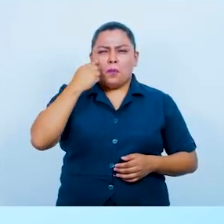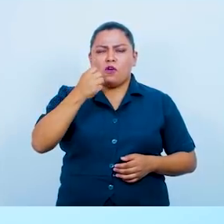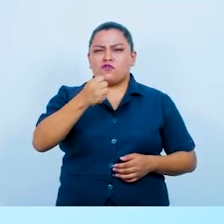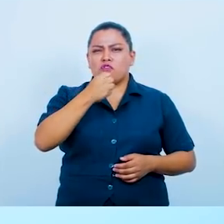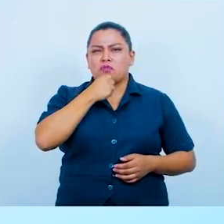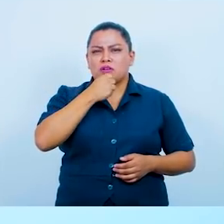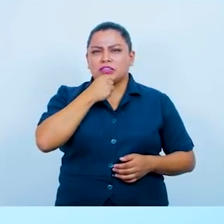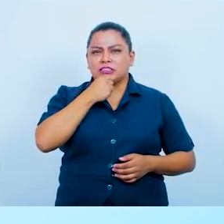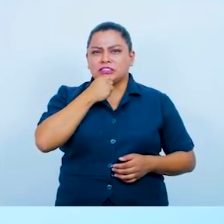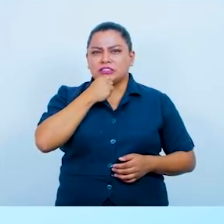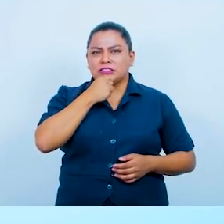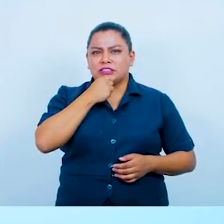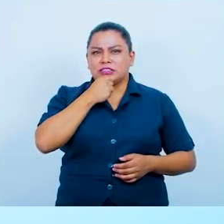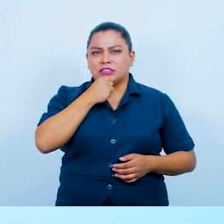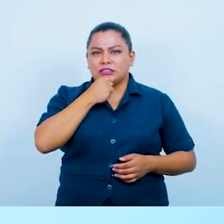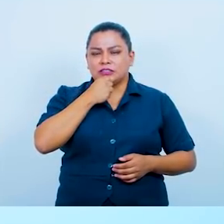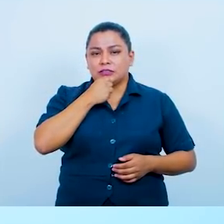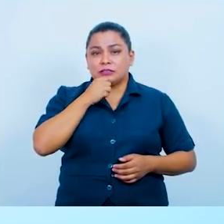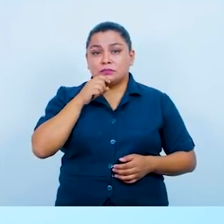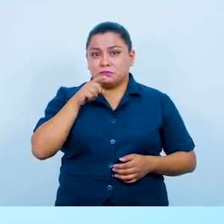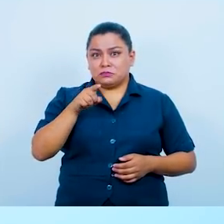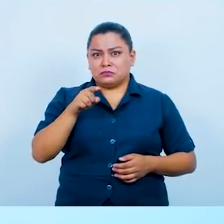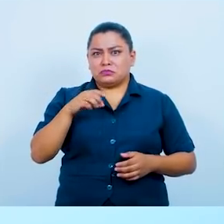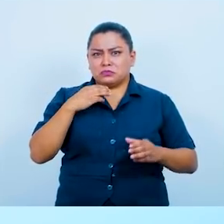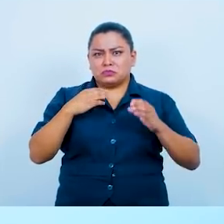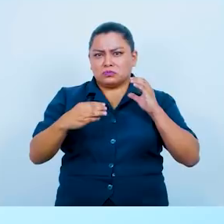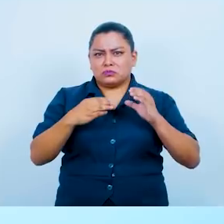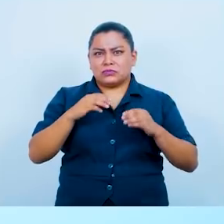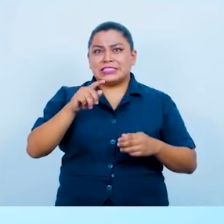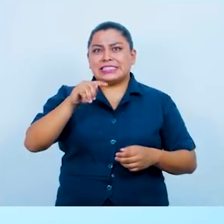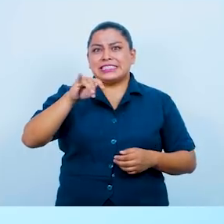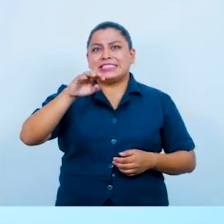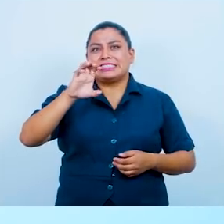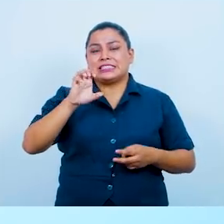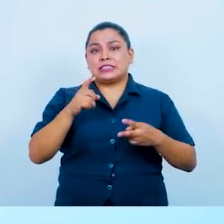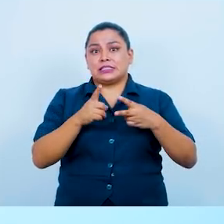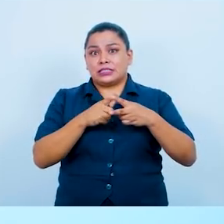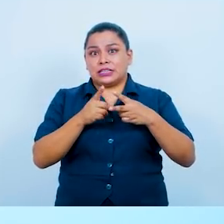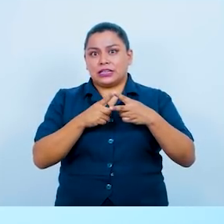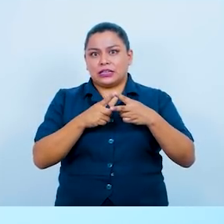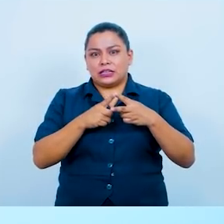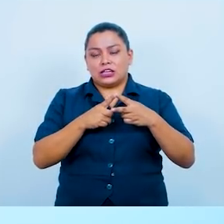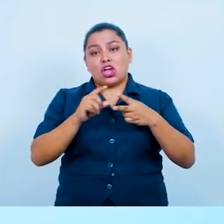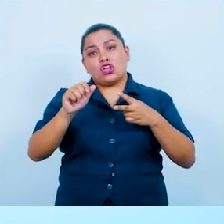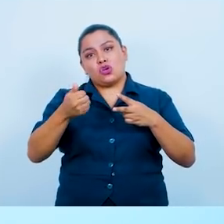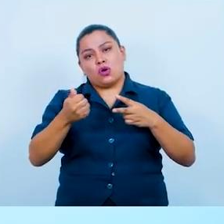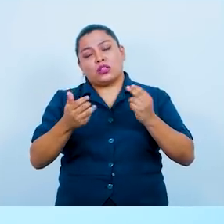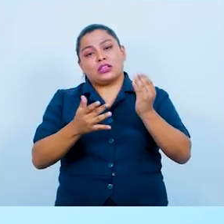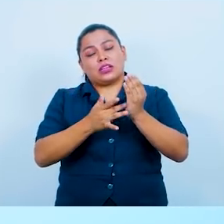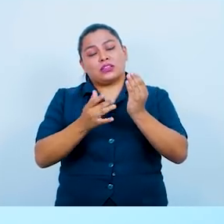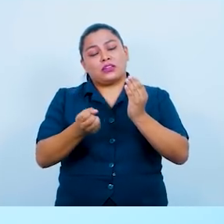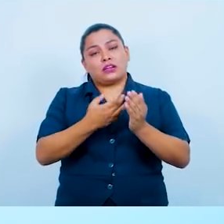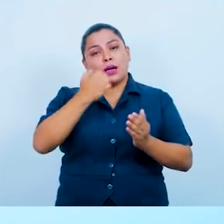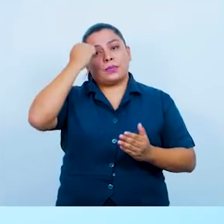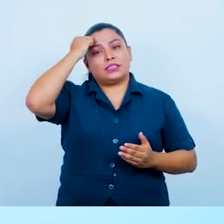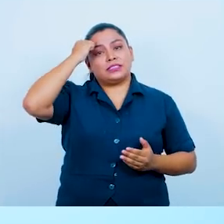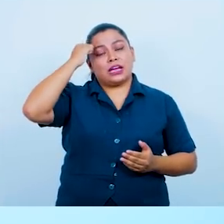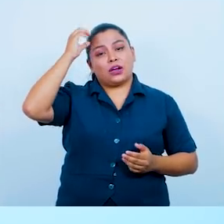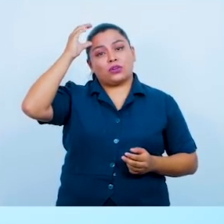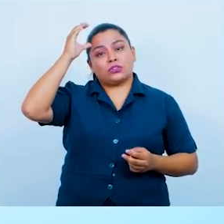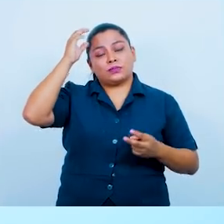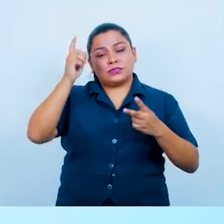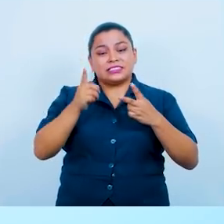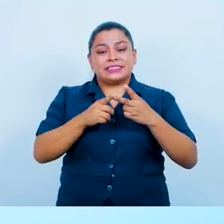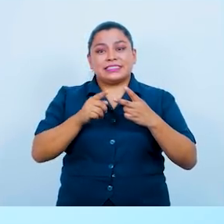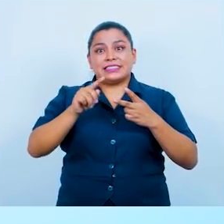información sobre las tecnologías de la información y la comunicación TIC, y las tecnologías del aprendizaje y el conocimiento TAC.